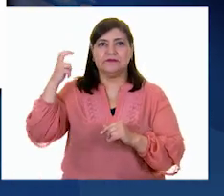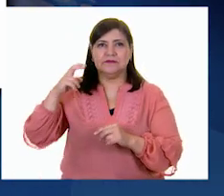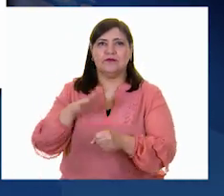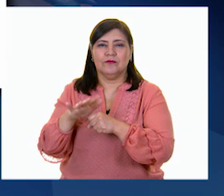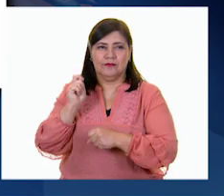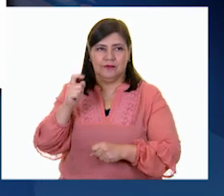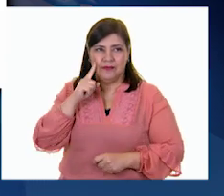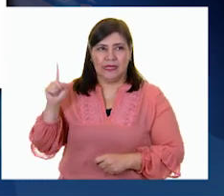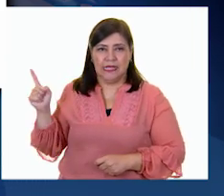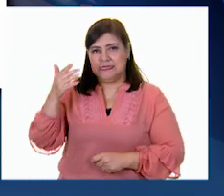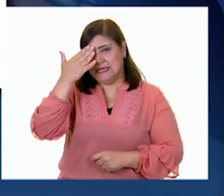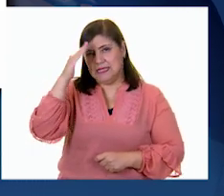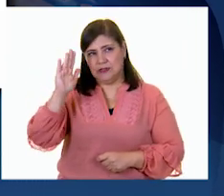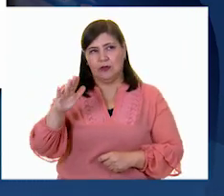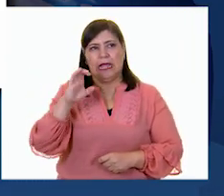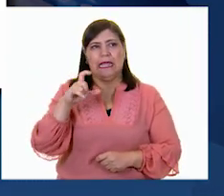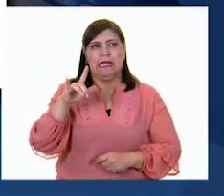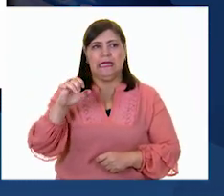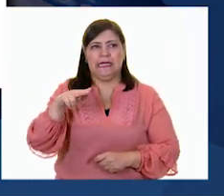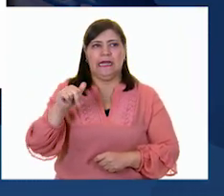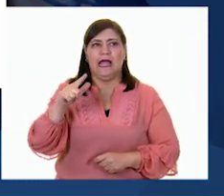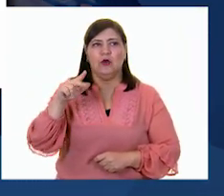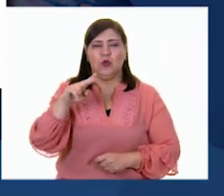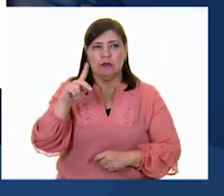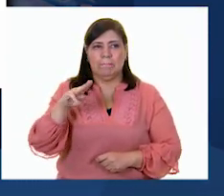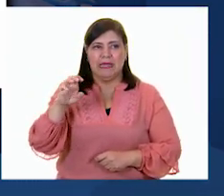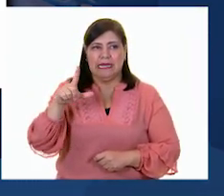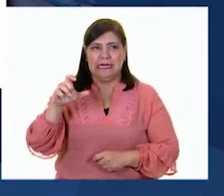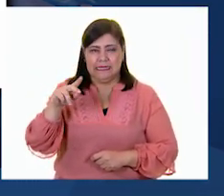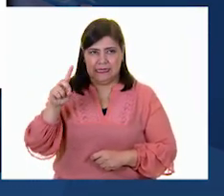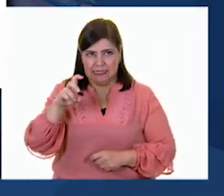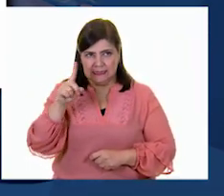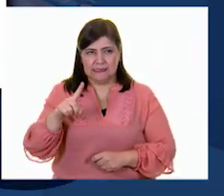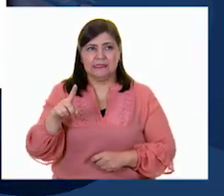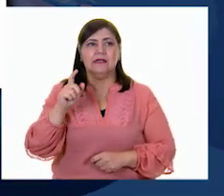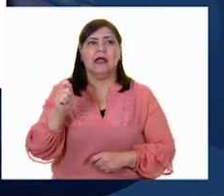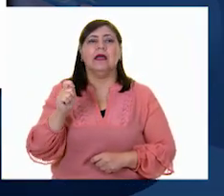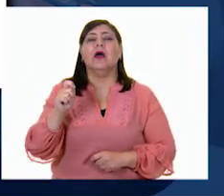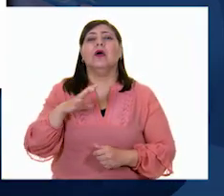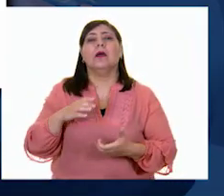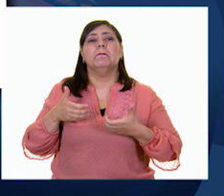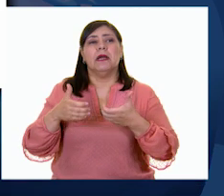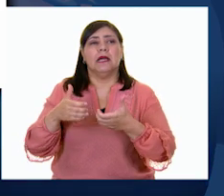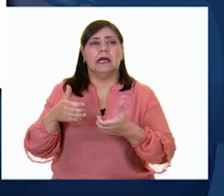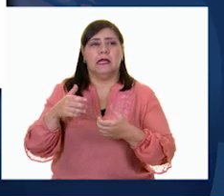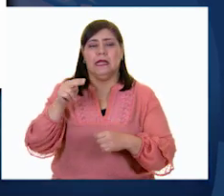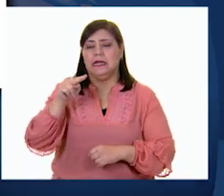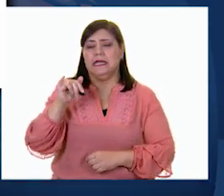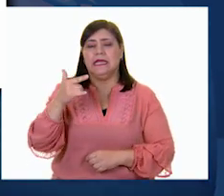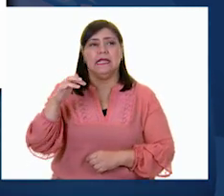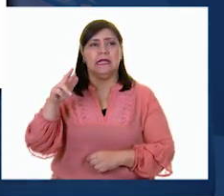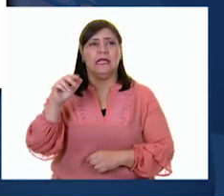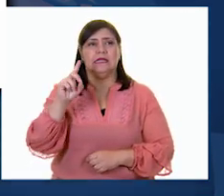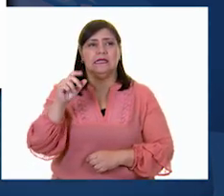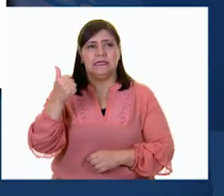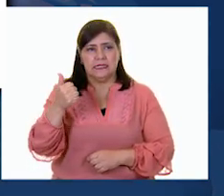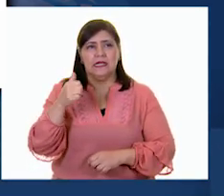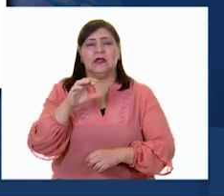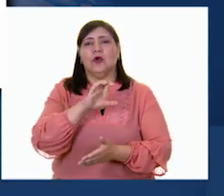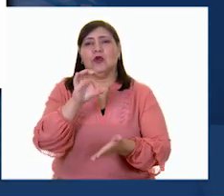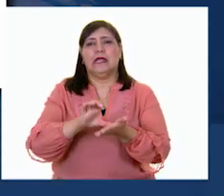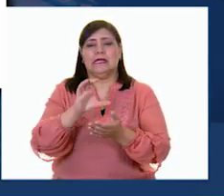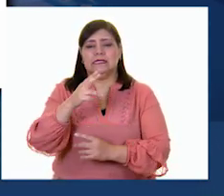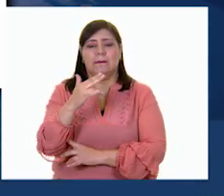llama Elena Luz Meléndez Rodríguez y su dirección es Nigeria 36, Colonia Chimali, Alcaldía